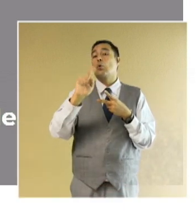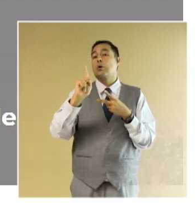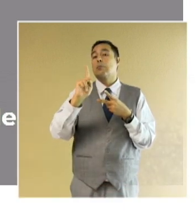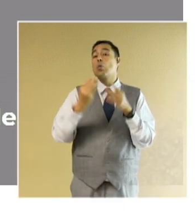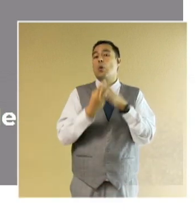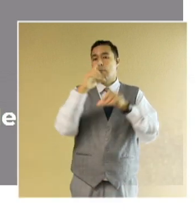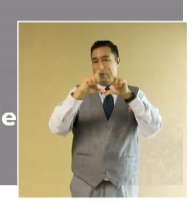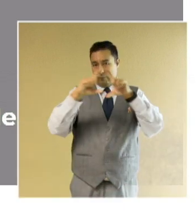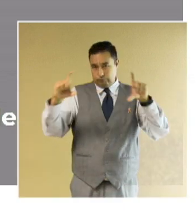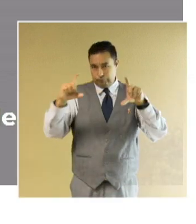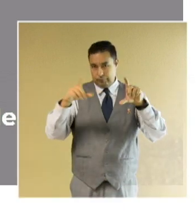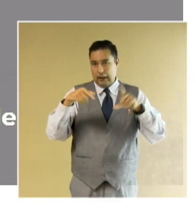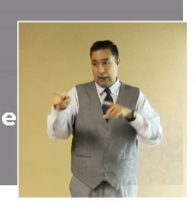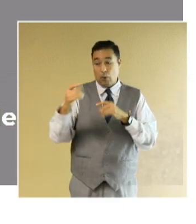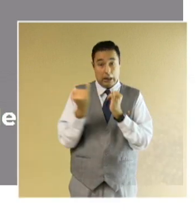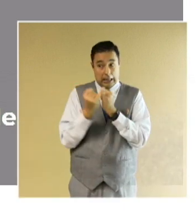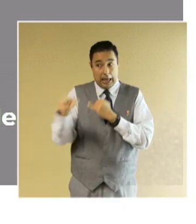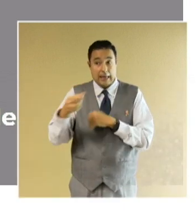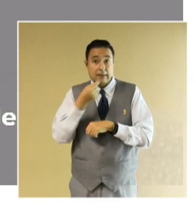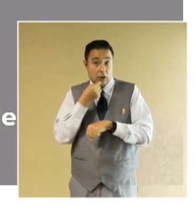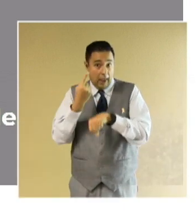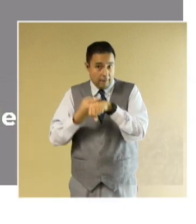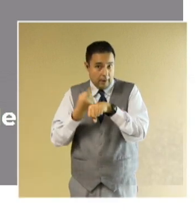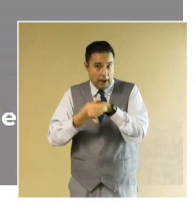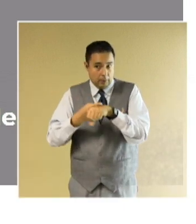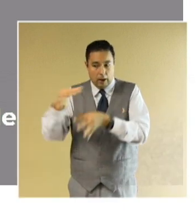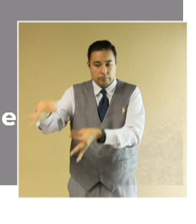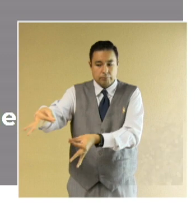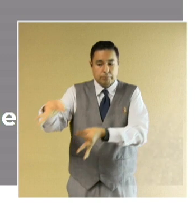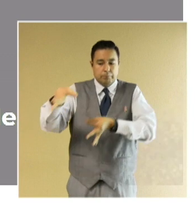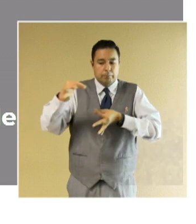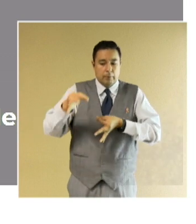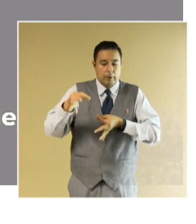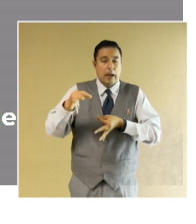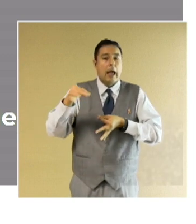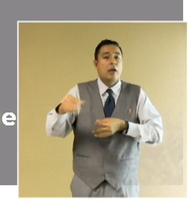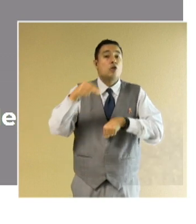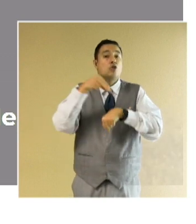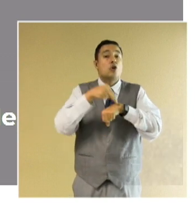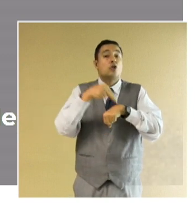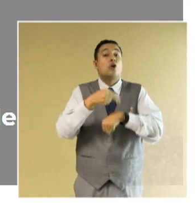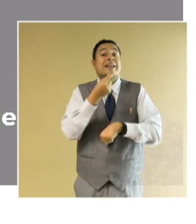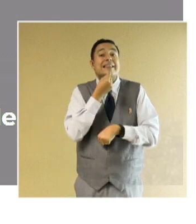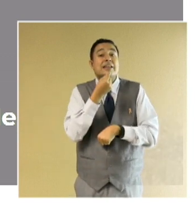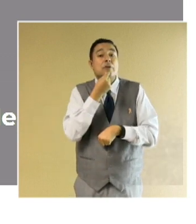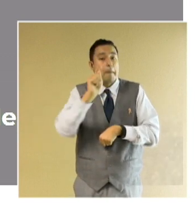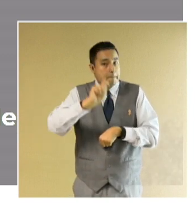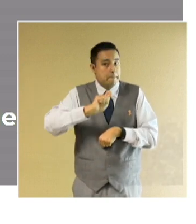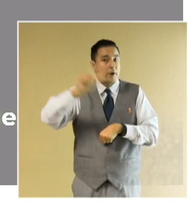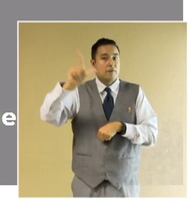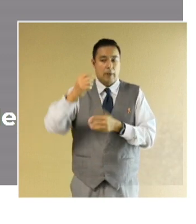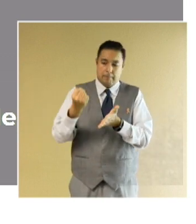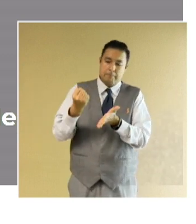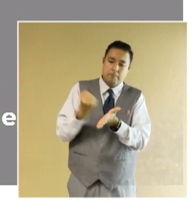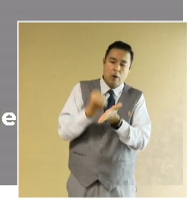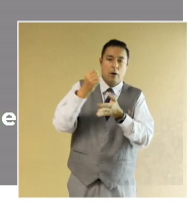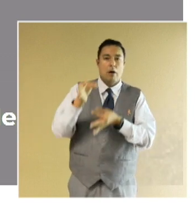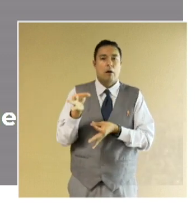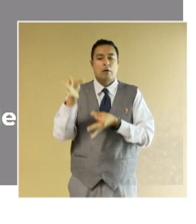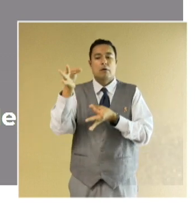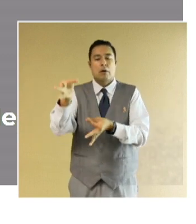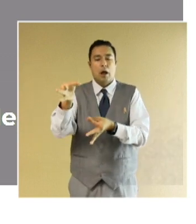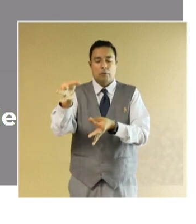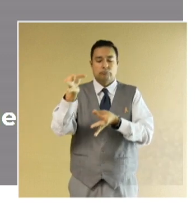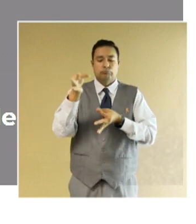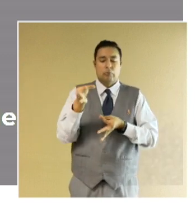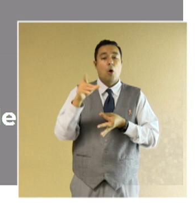médico tratante es decir especialista en pediatría u otra especialidad médica en el caso de que sea